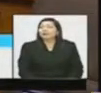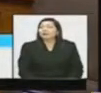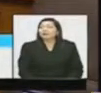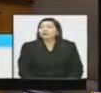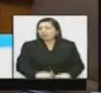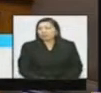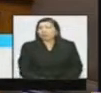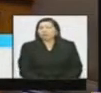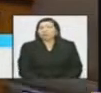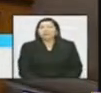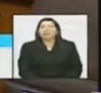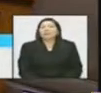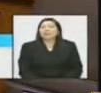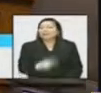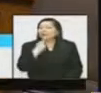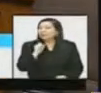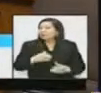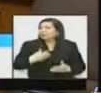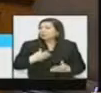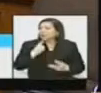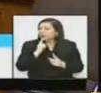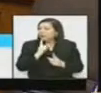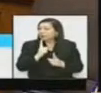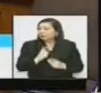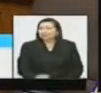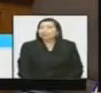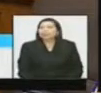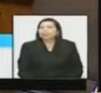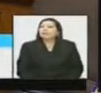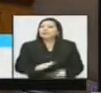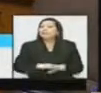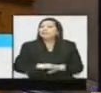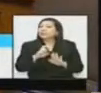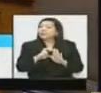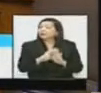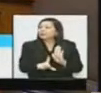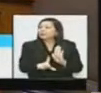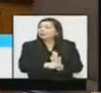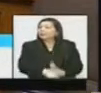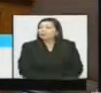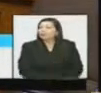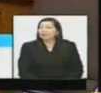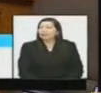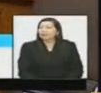creo que joyas y es porque debió de haber pedido